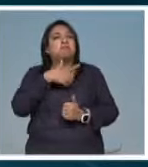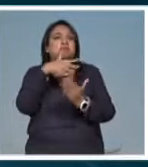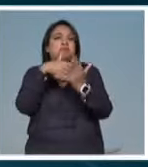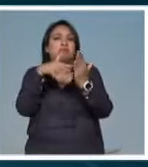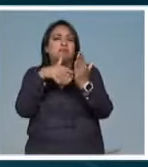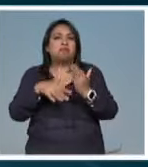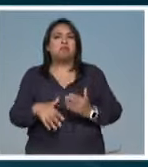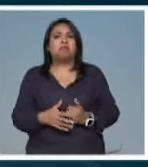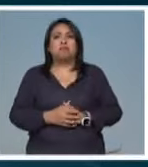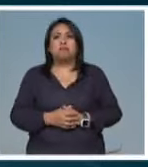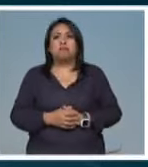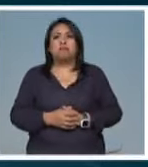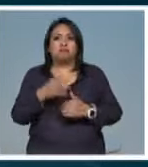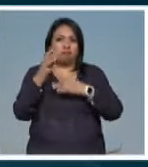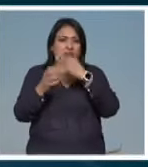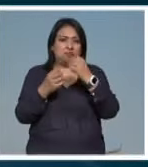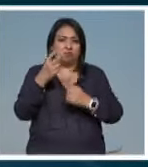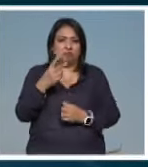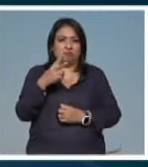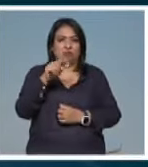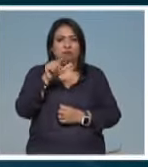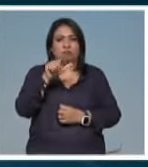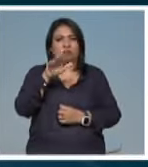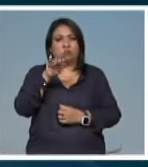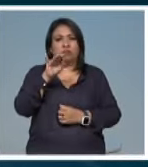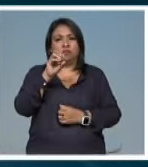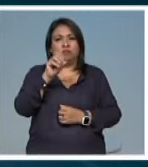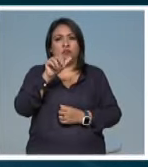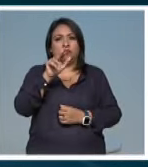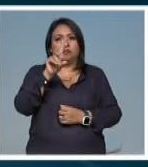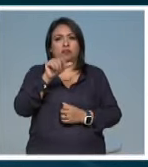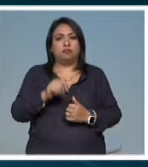lectura. Noticias 22, Alberto Aranda.